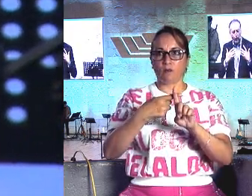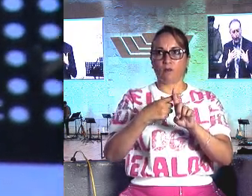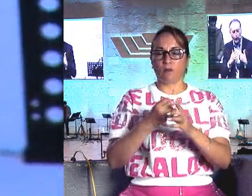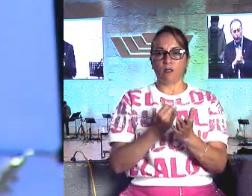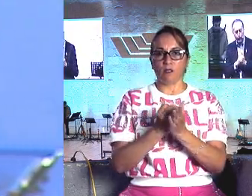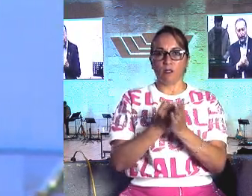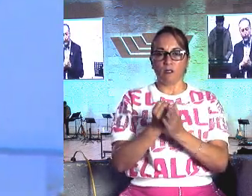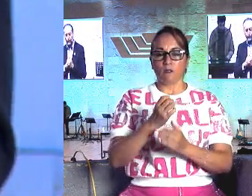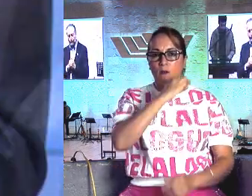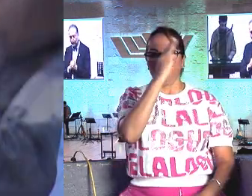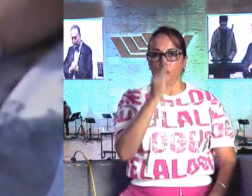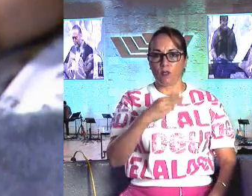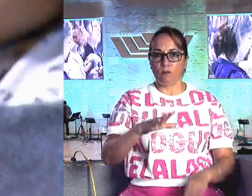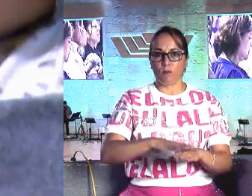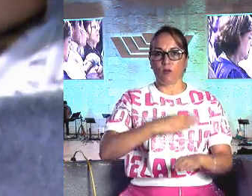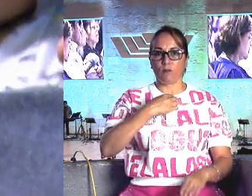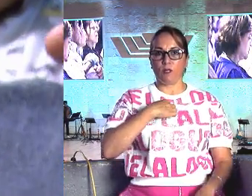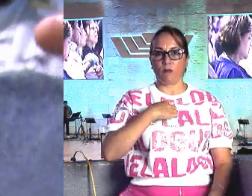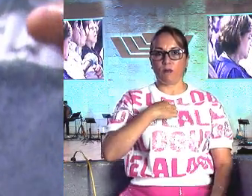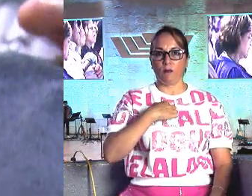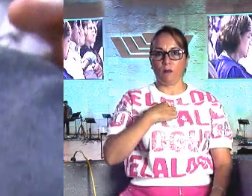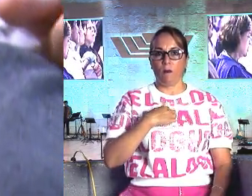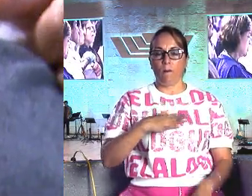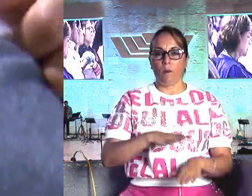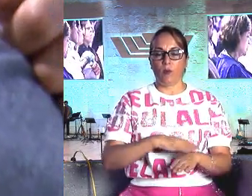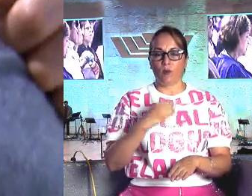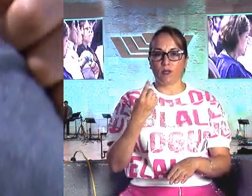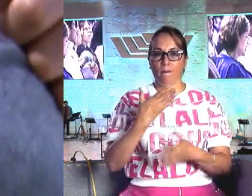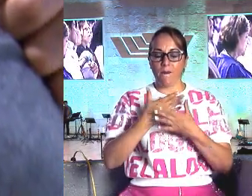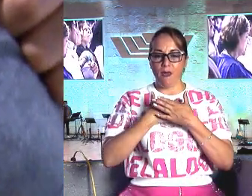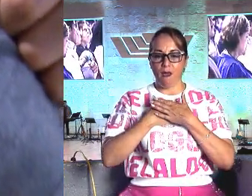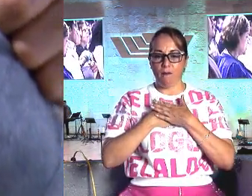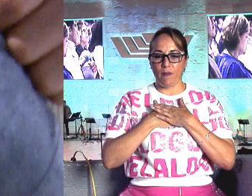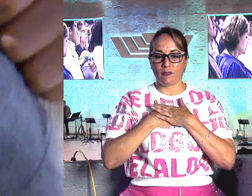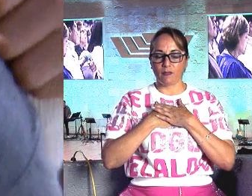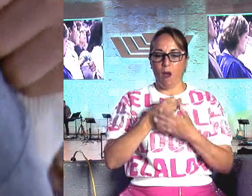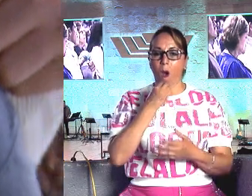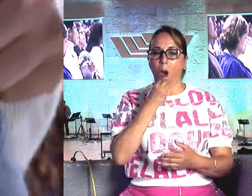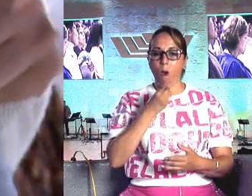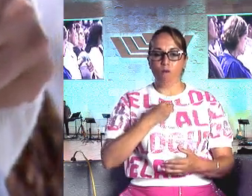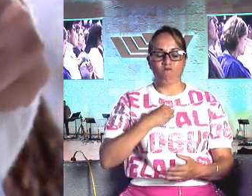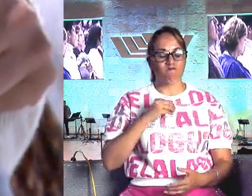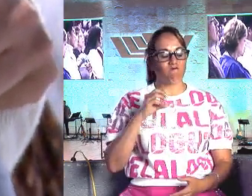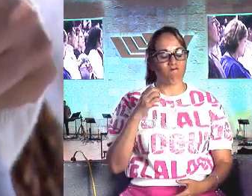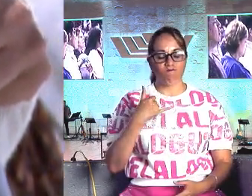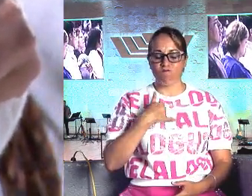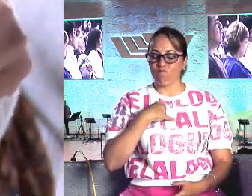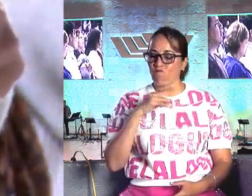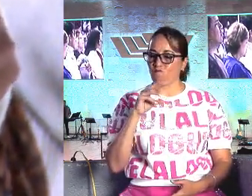morir por mí, porque me amas, aunque yo no lo merecía.